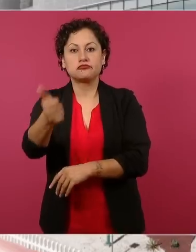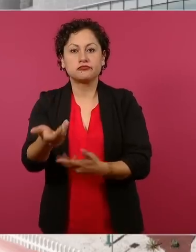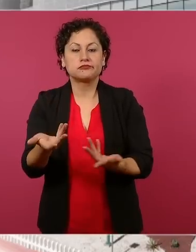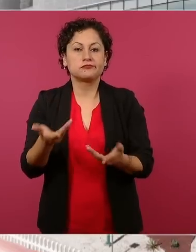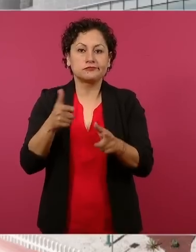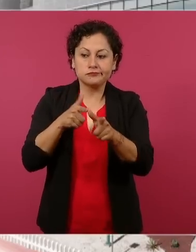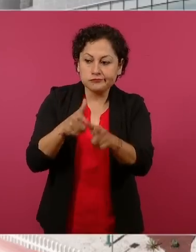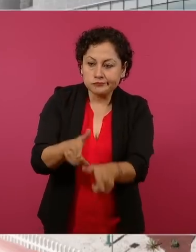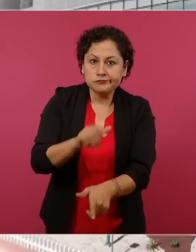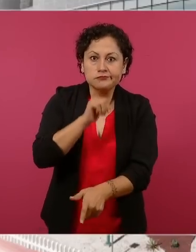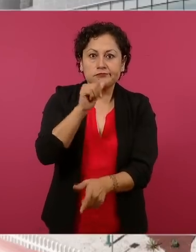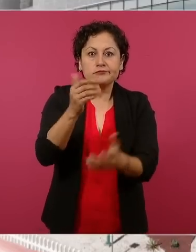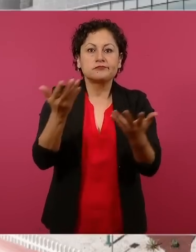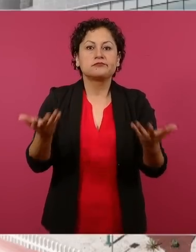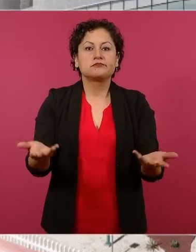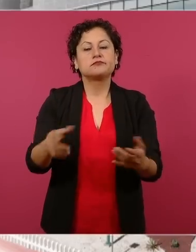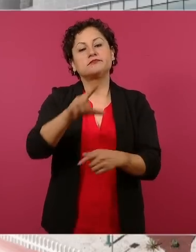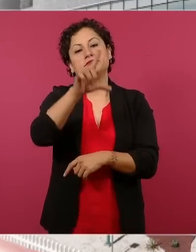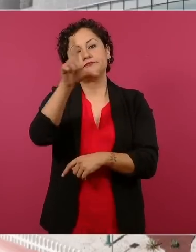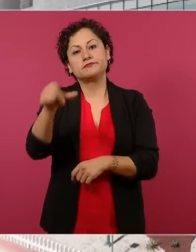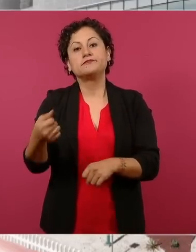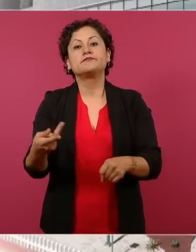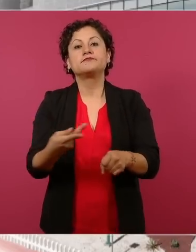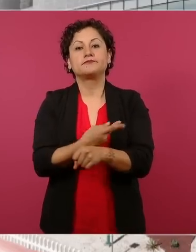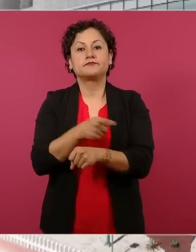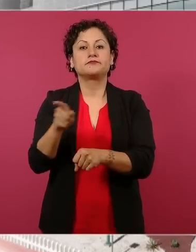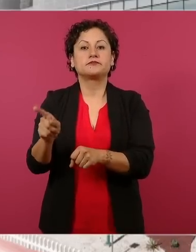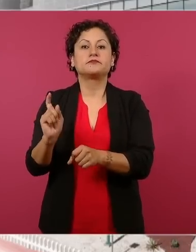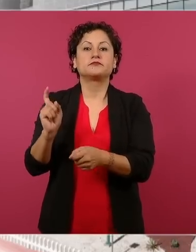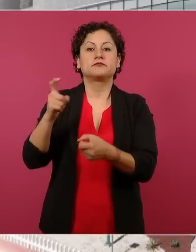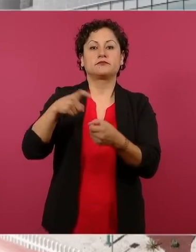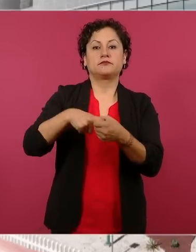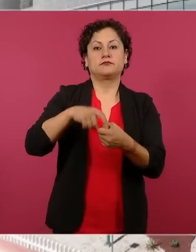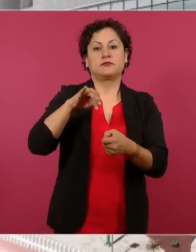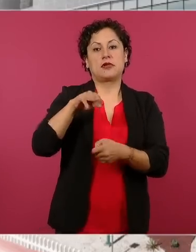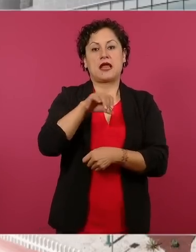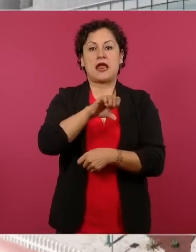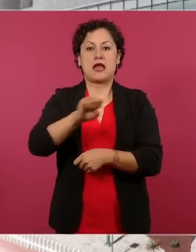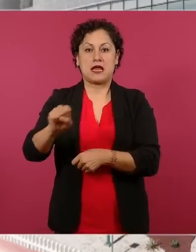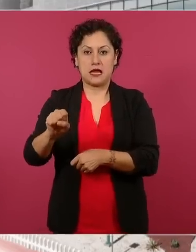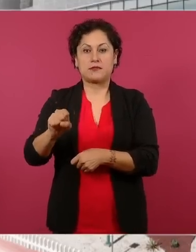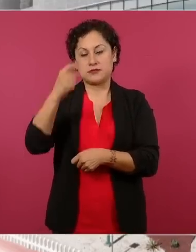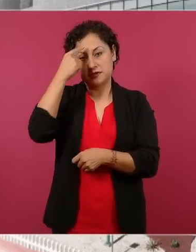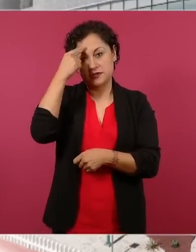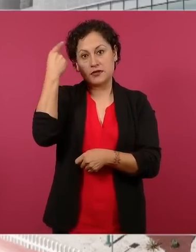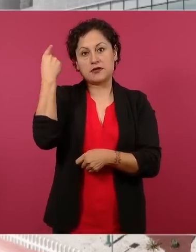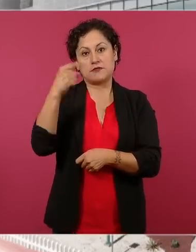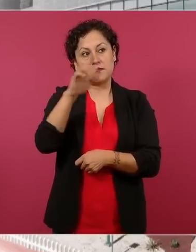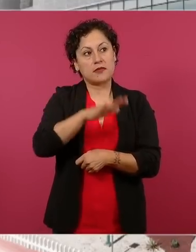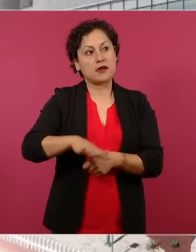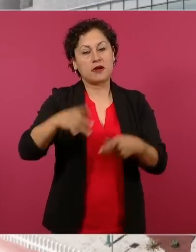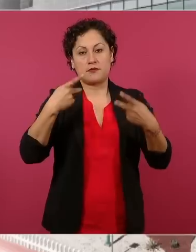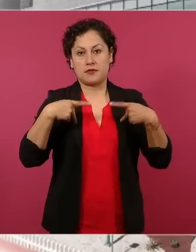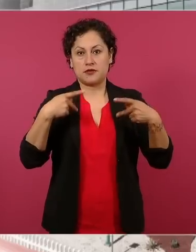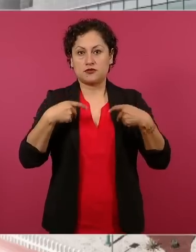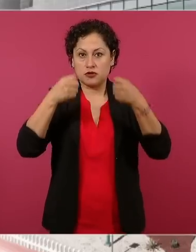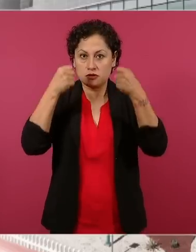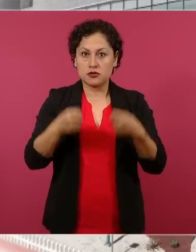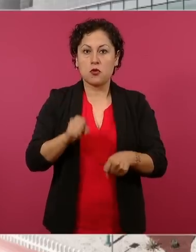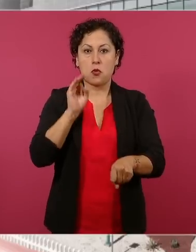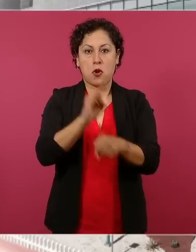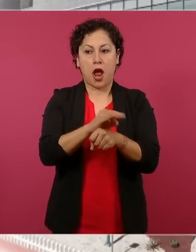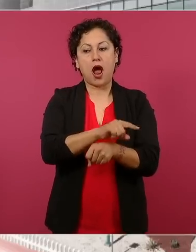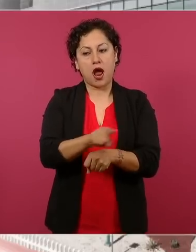Hubo una definición para que pasara al Seguro Social para la atención de las personas con seguridad social